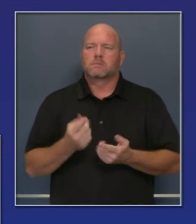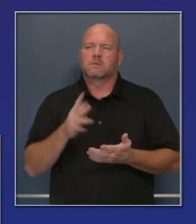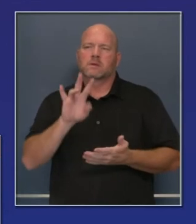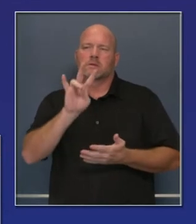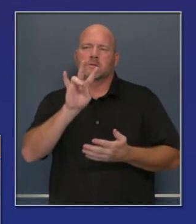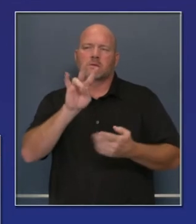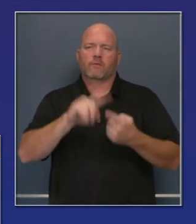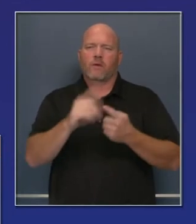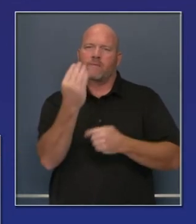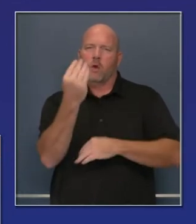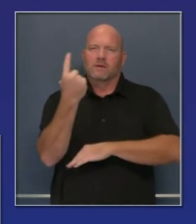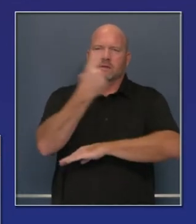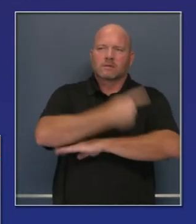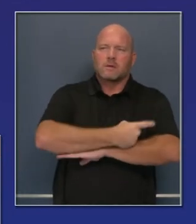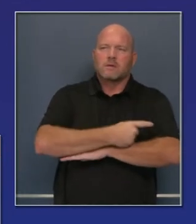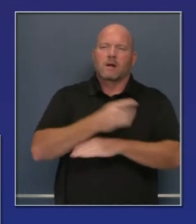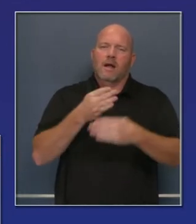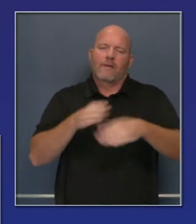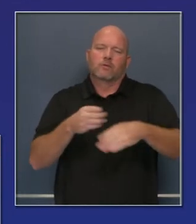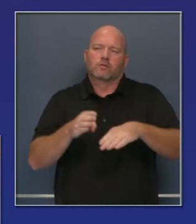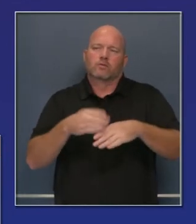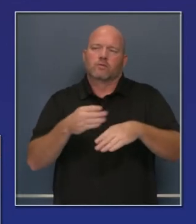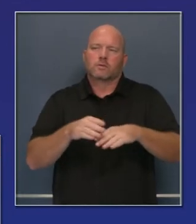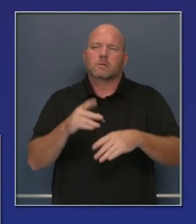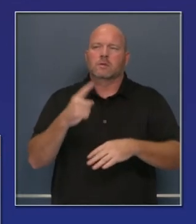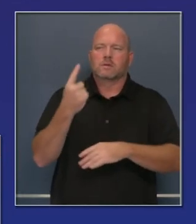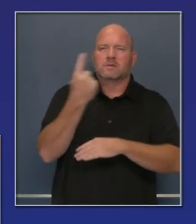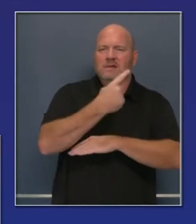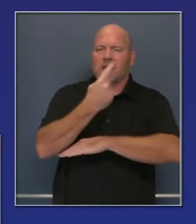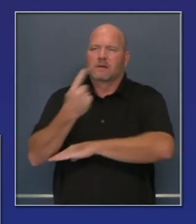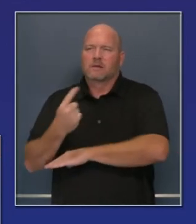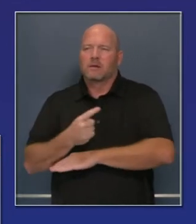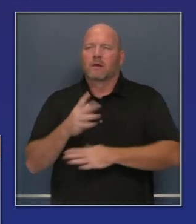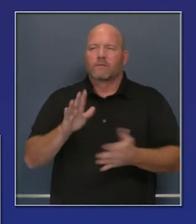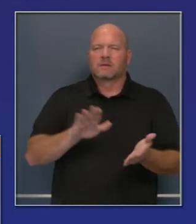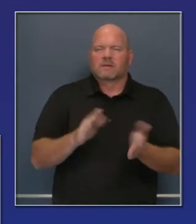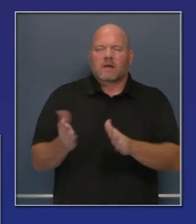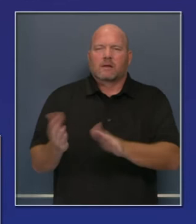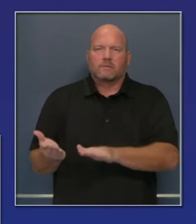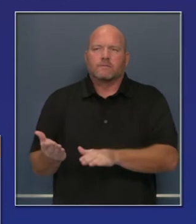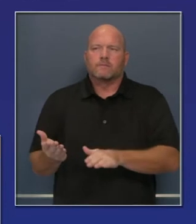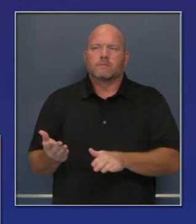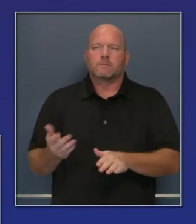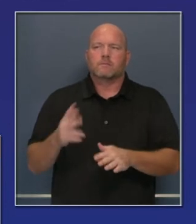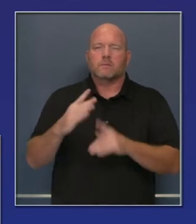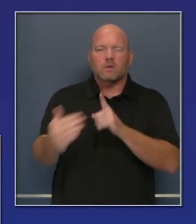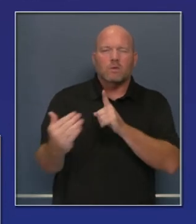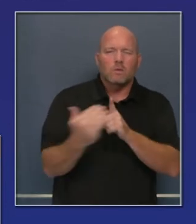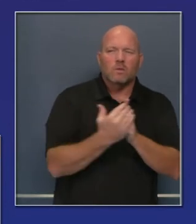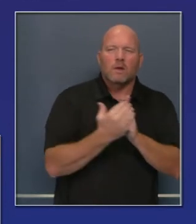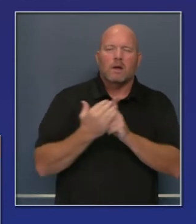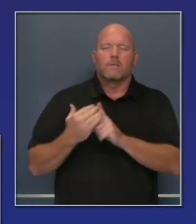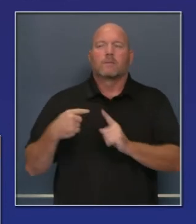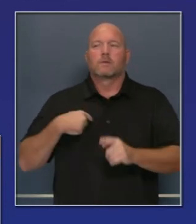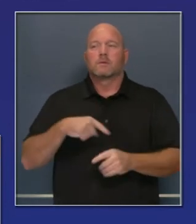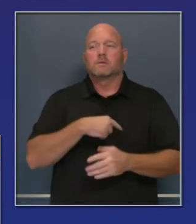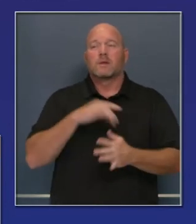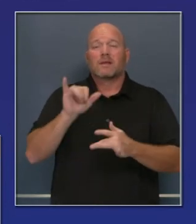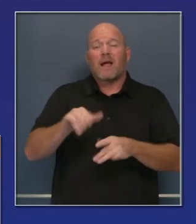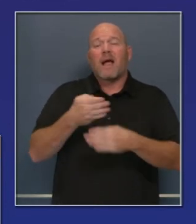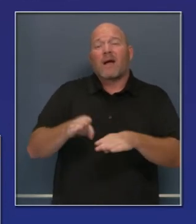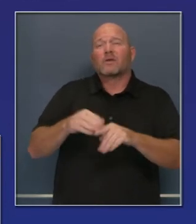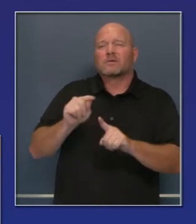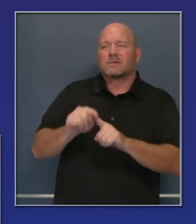como promedio de 7 a 14 días. Ese número de muertes total es un recordatorio sombrío de